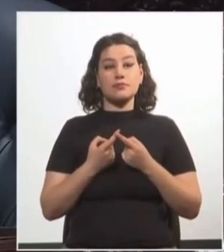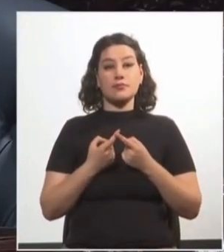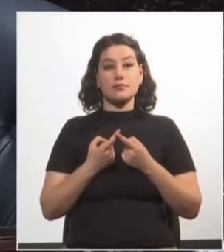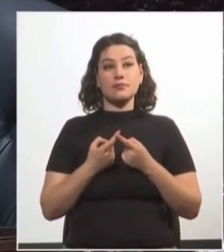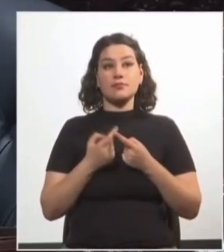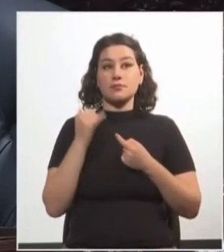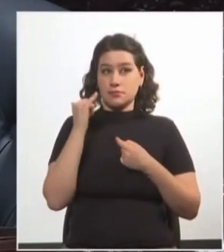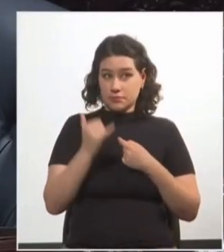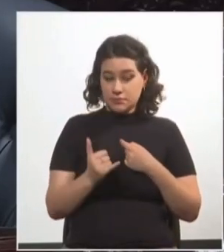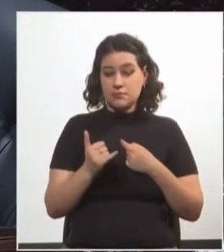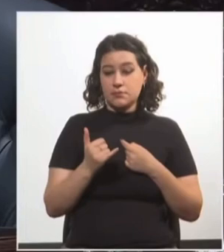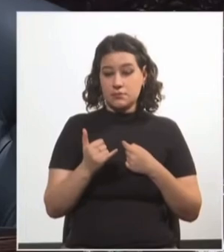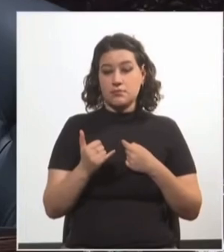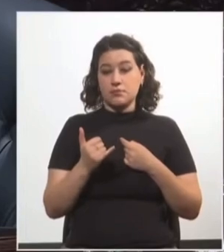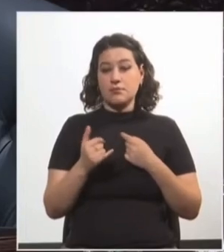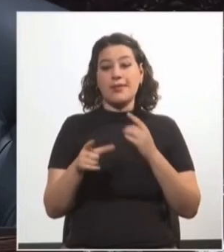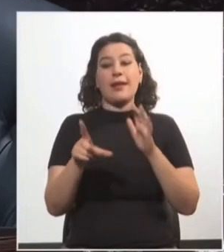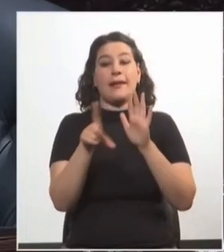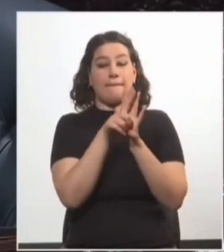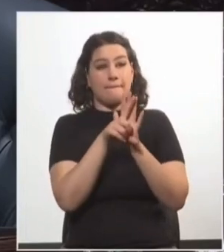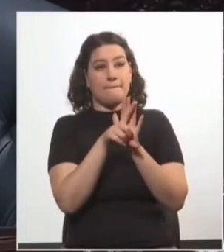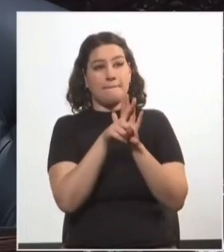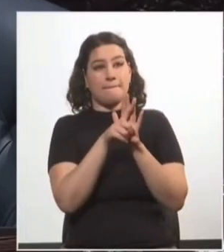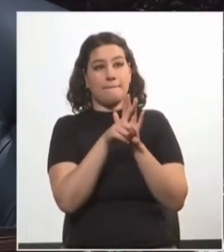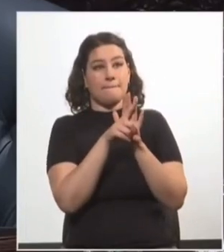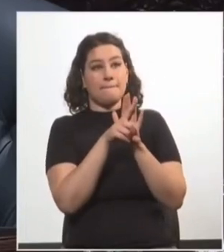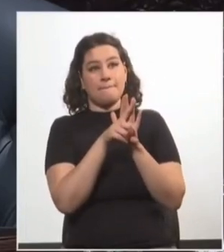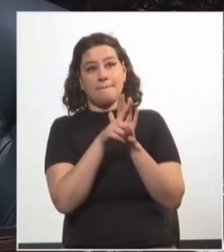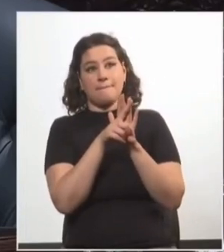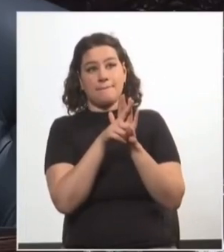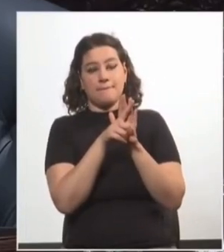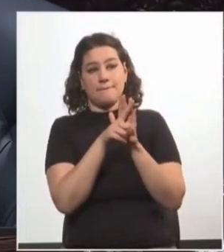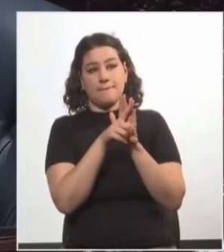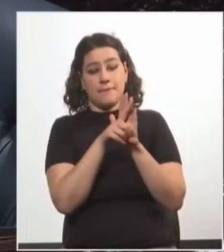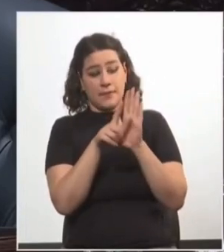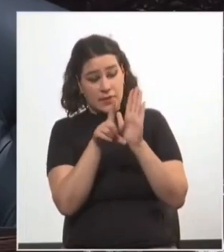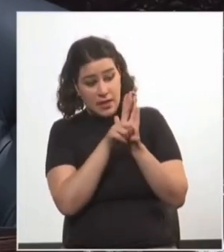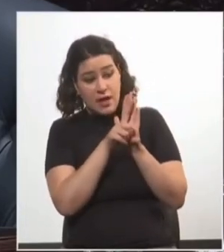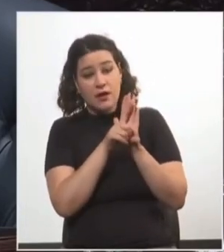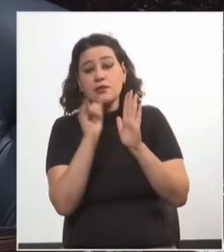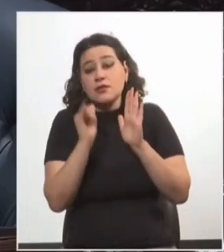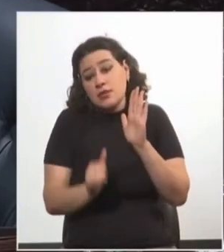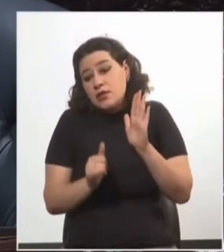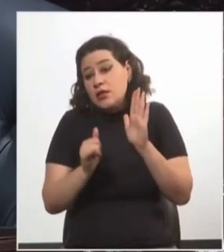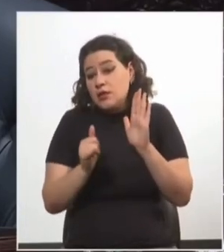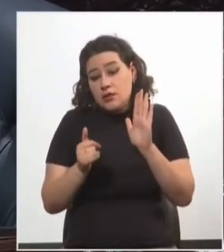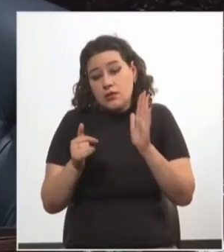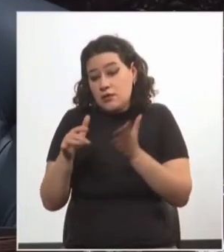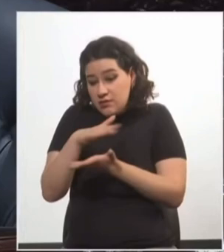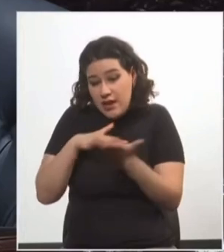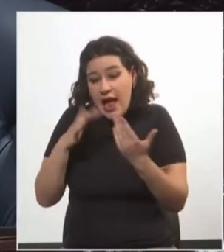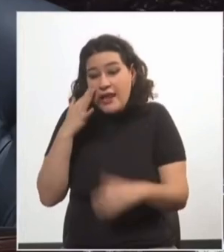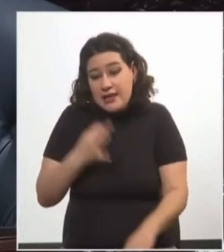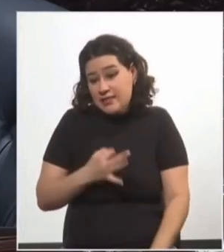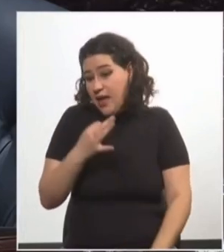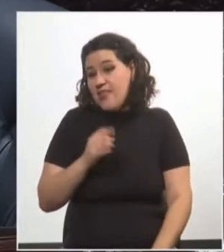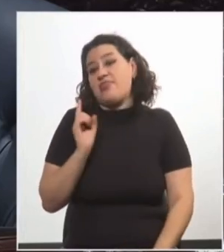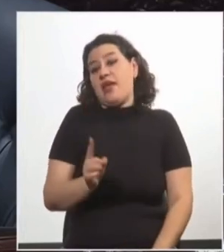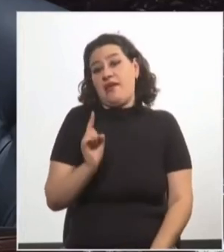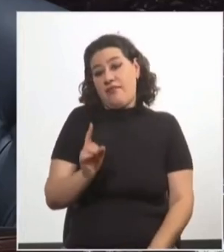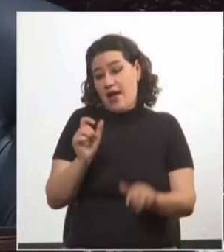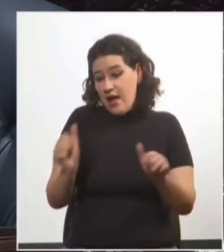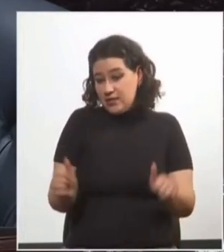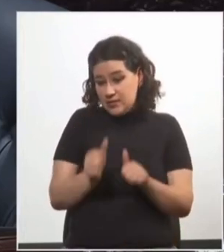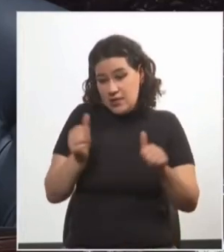reivindicamos esa ley en la medida en que era realista, había que hacerlo porque veníamos con